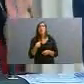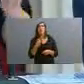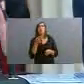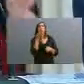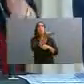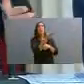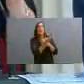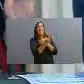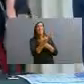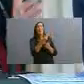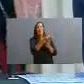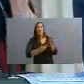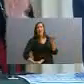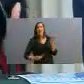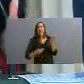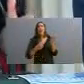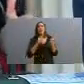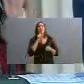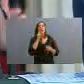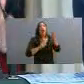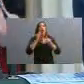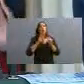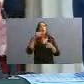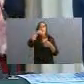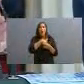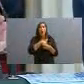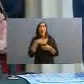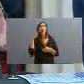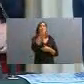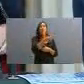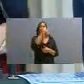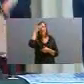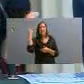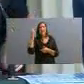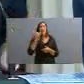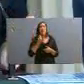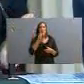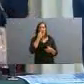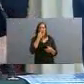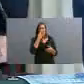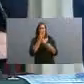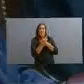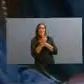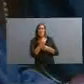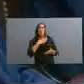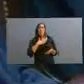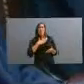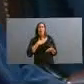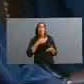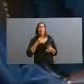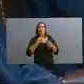de contenido estrictamente patrimonialista contra el Estado son un absurdo, porque el Estado no puede